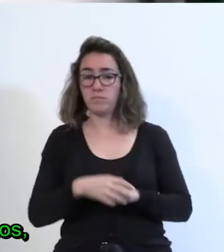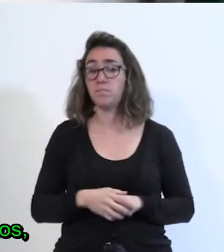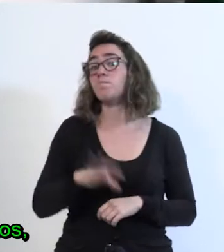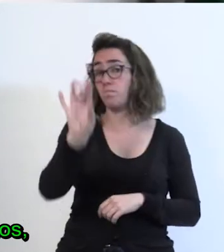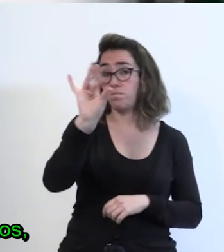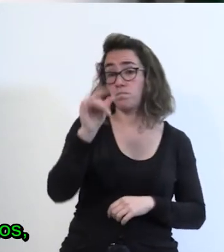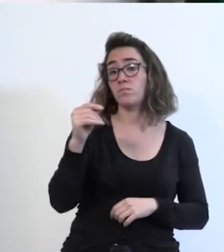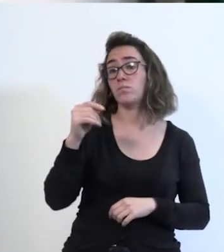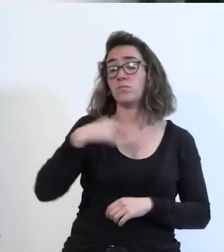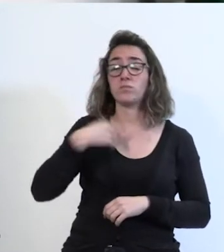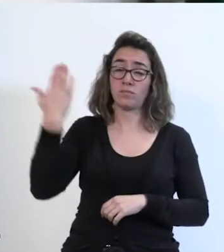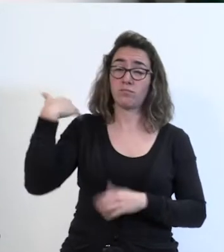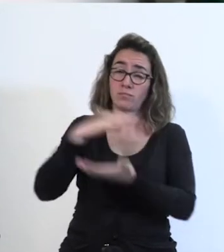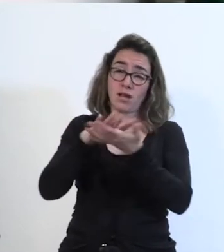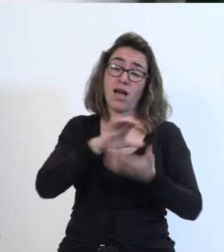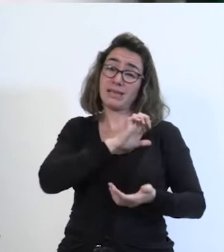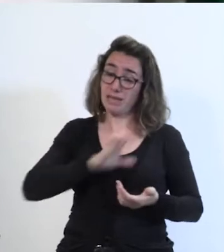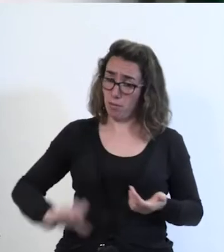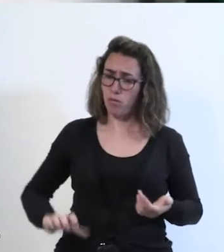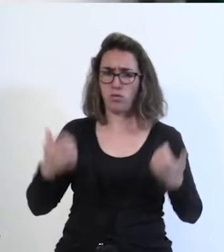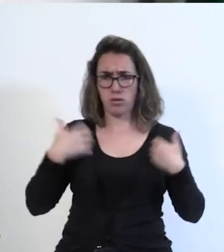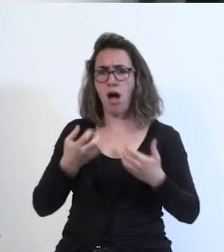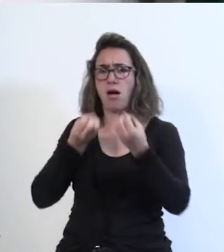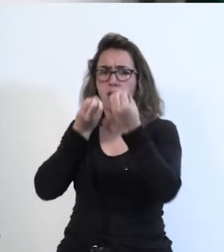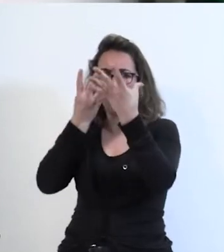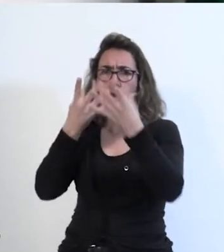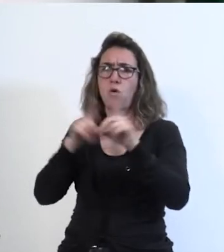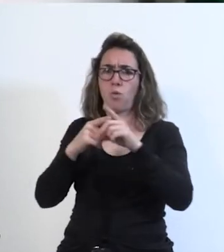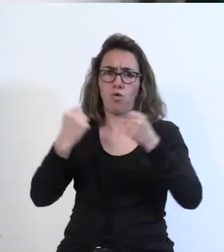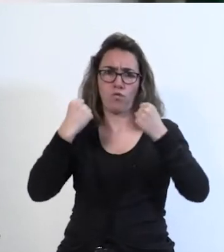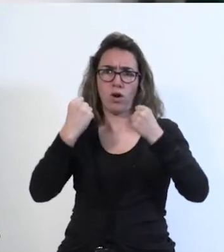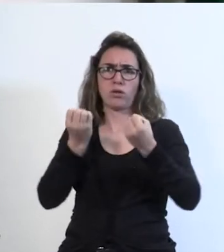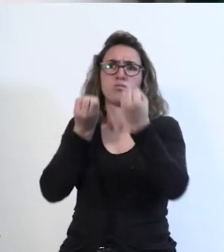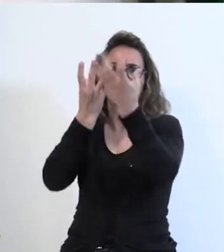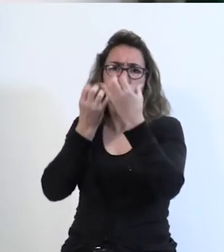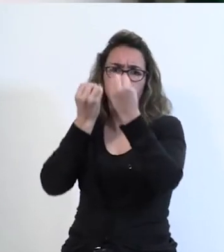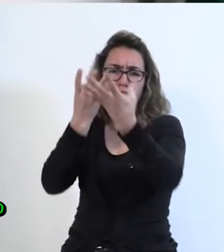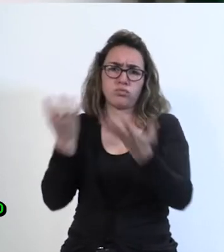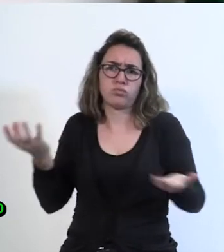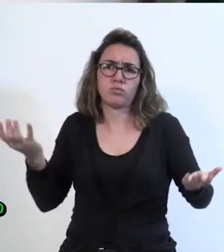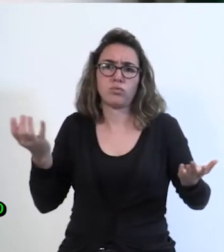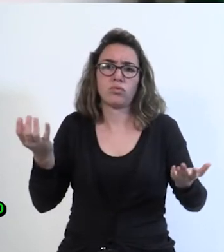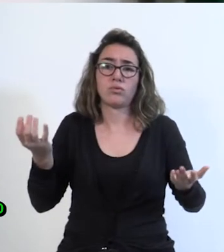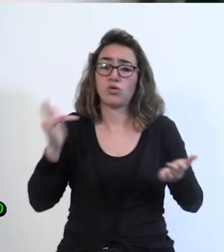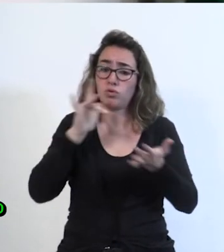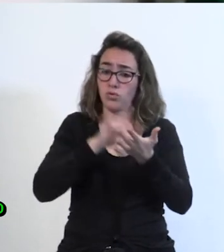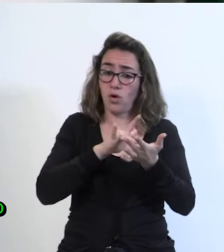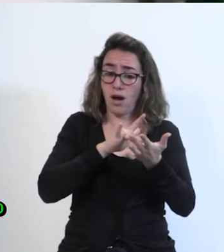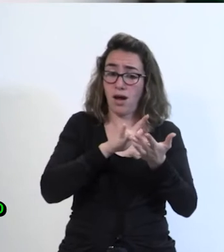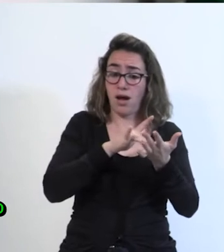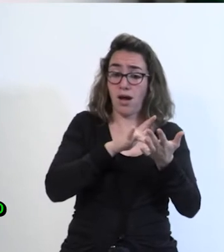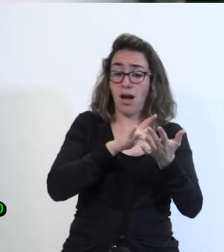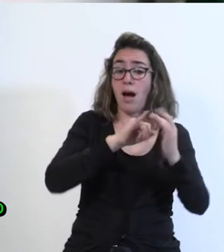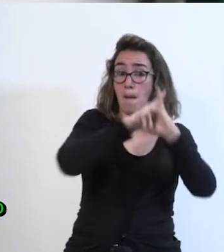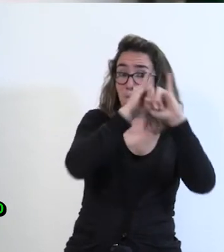nosotras lo dijimos, bueno, fuerte y claro, con sus costos de lo que significó. Al mes